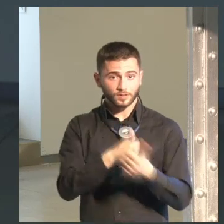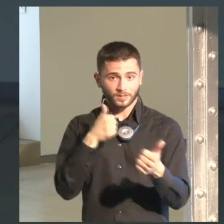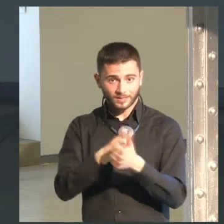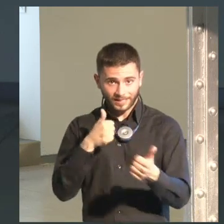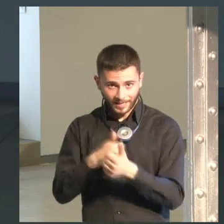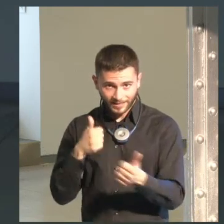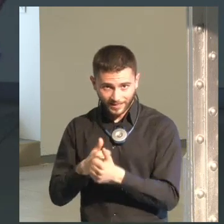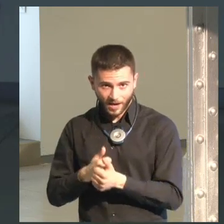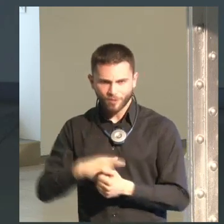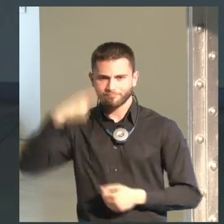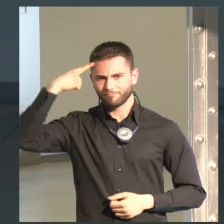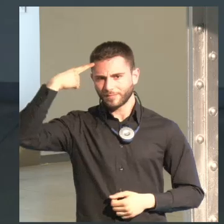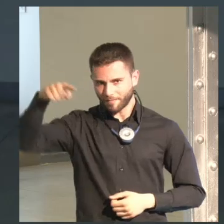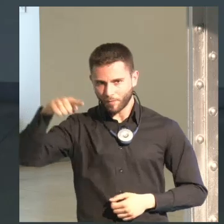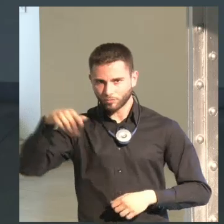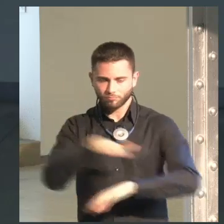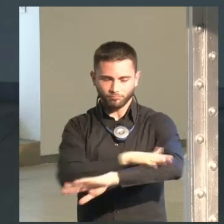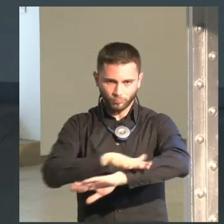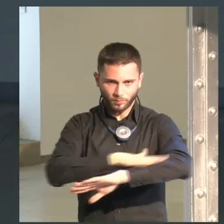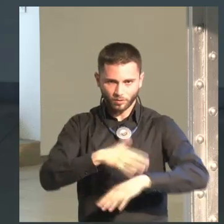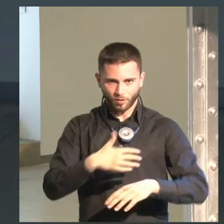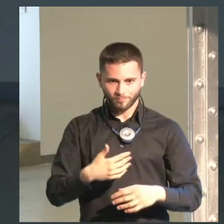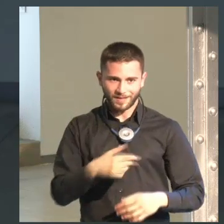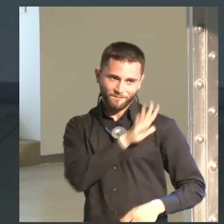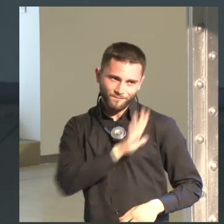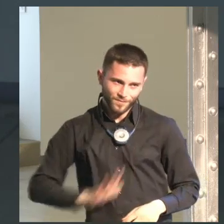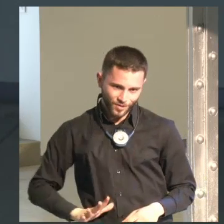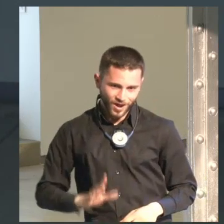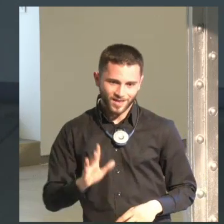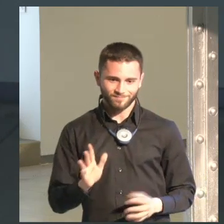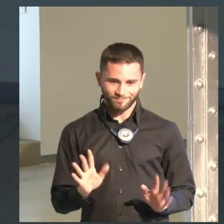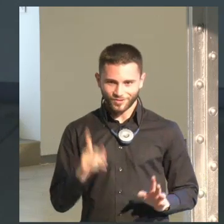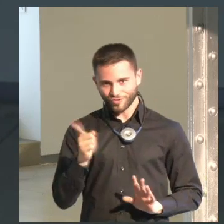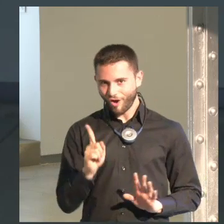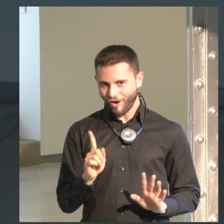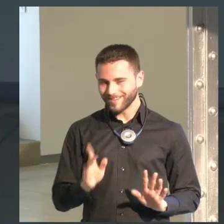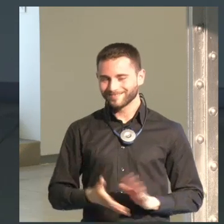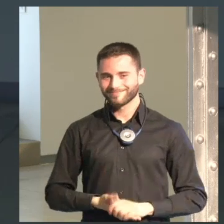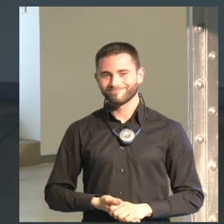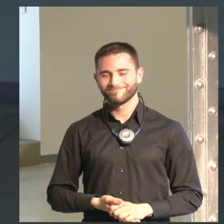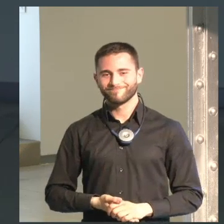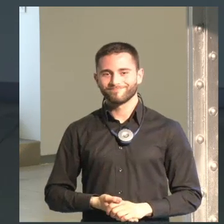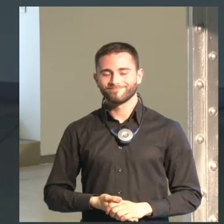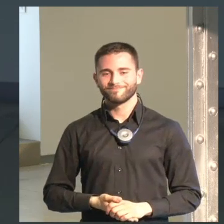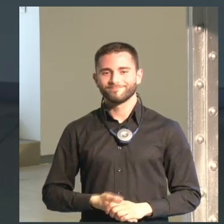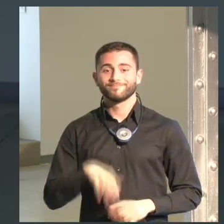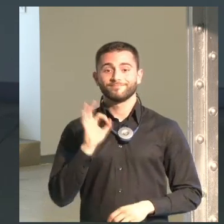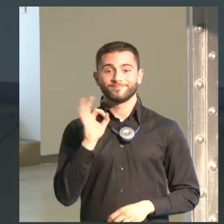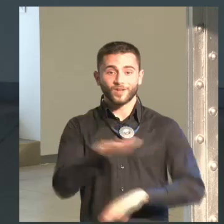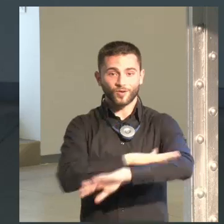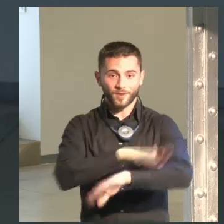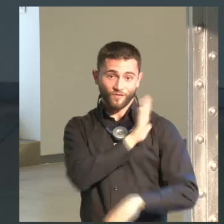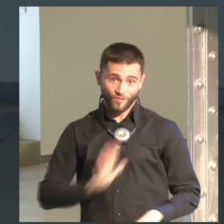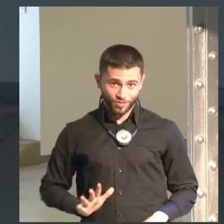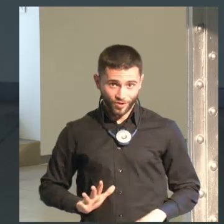mentales y solo el gobierno es el que está en funciones. Pero es cierto que, en fin, el gobierno está en funciones,